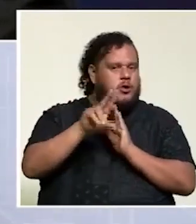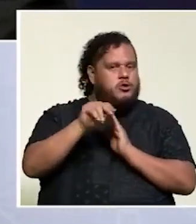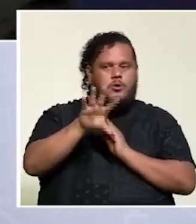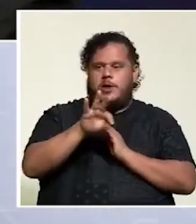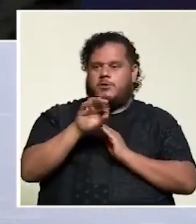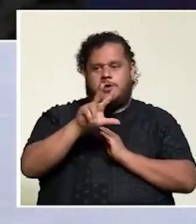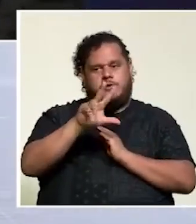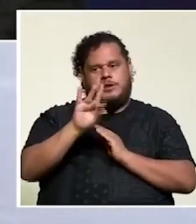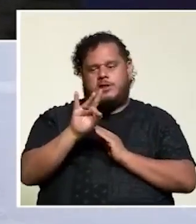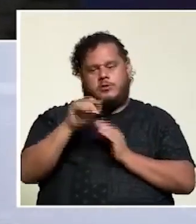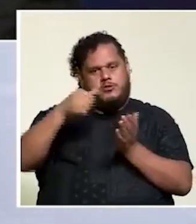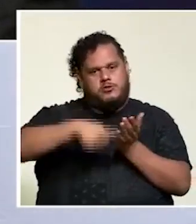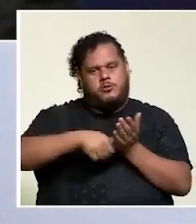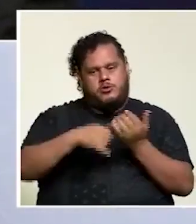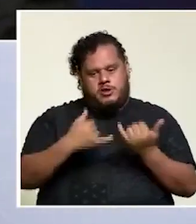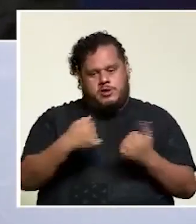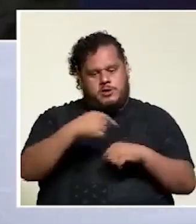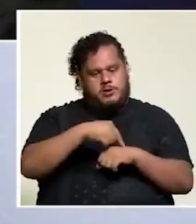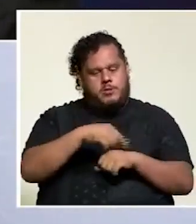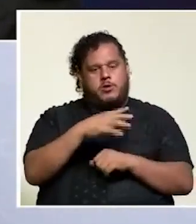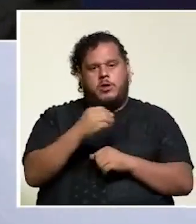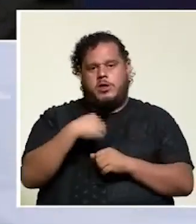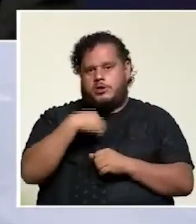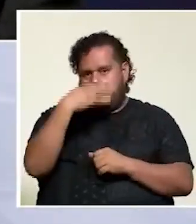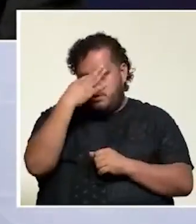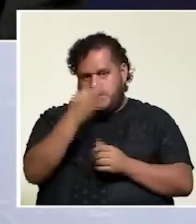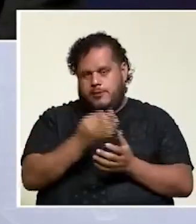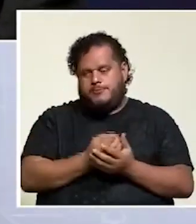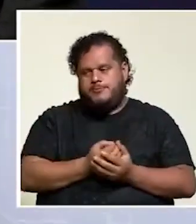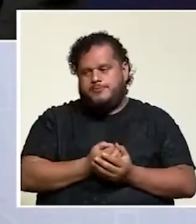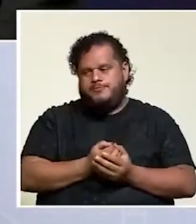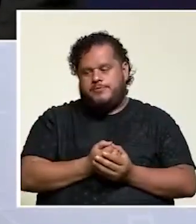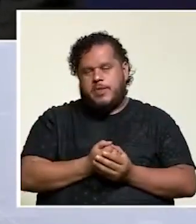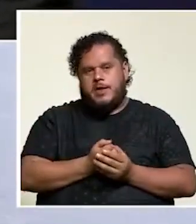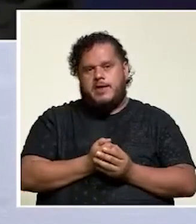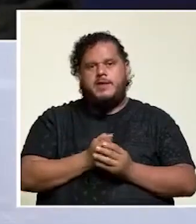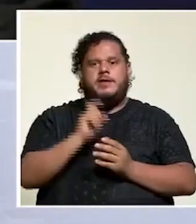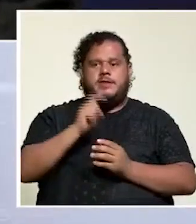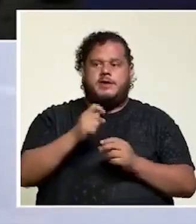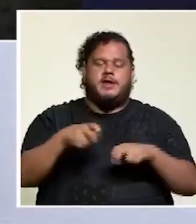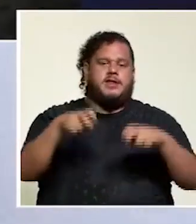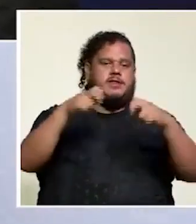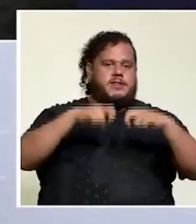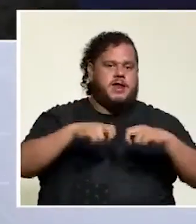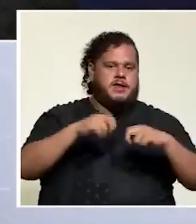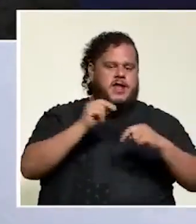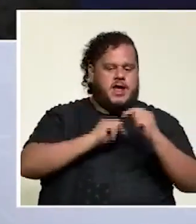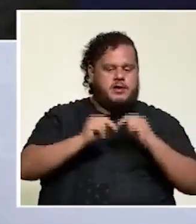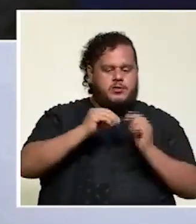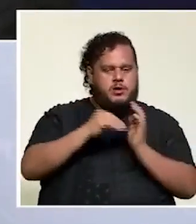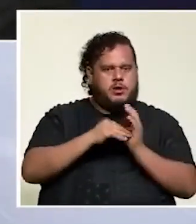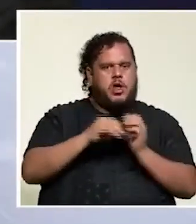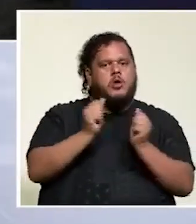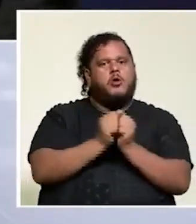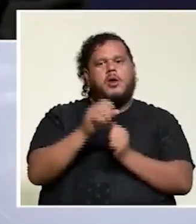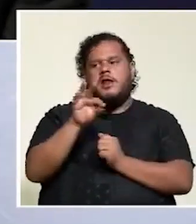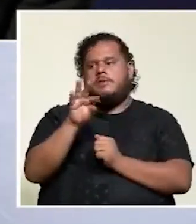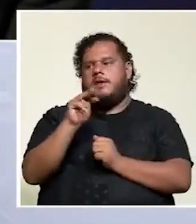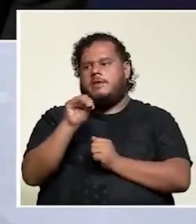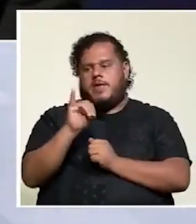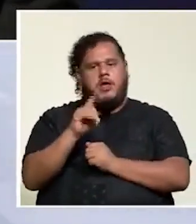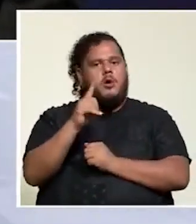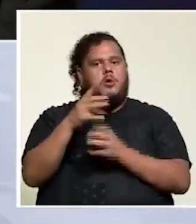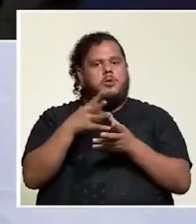38 votos en este momento. Y creo que habrá que sentarse a renegociar con el Fondo Monetario Internacional una